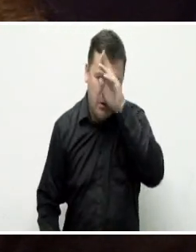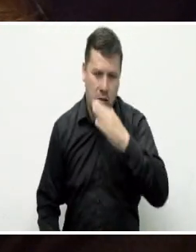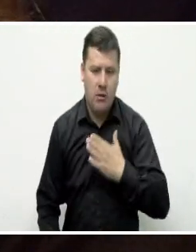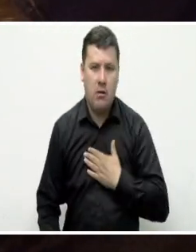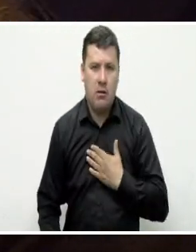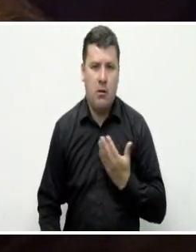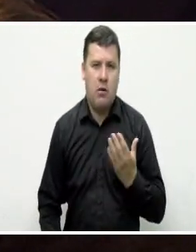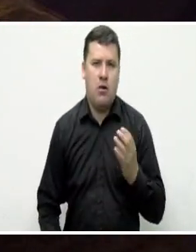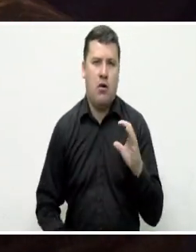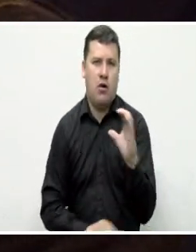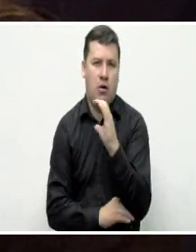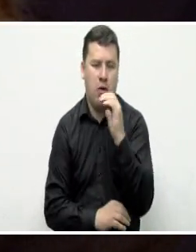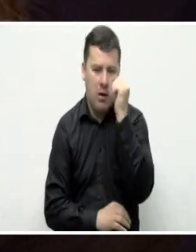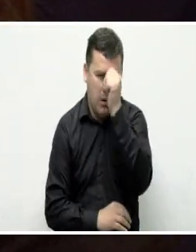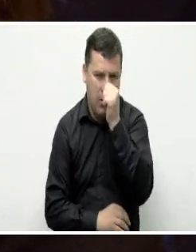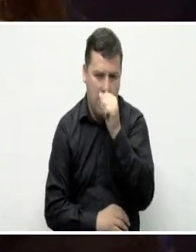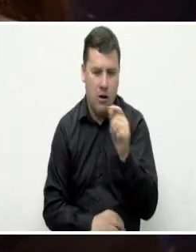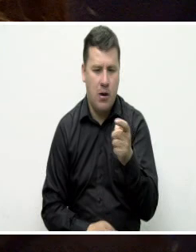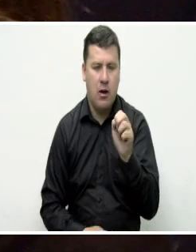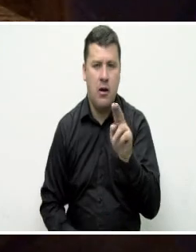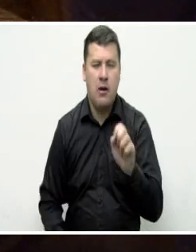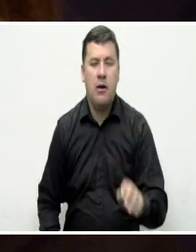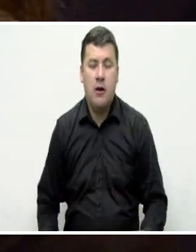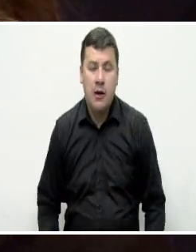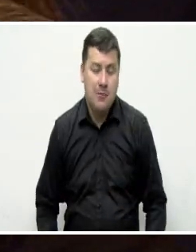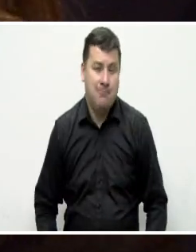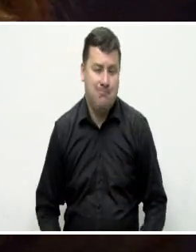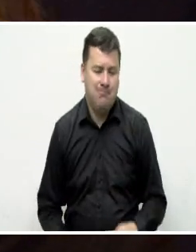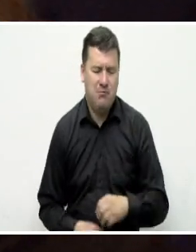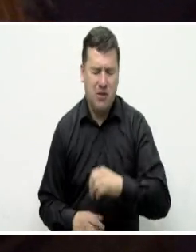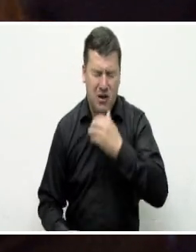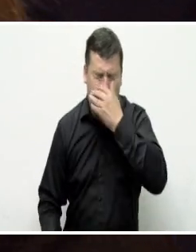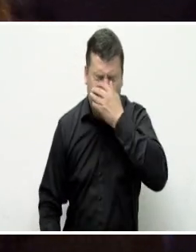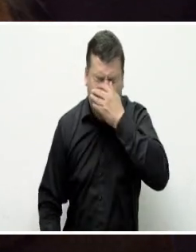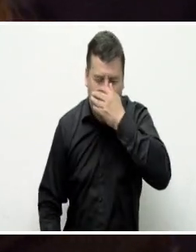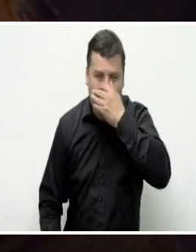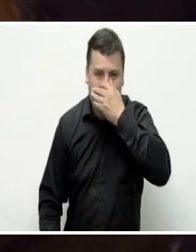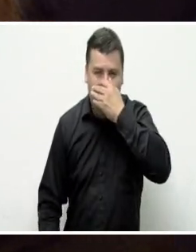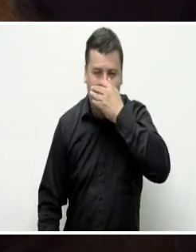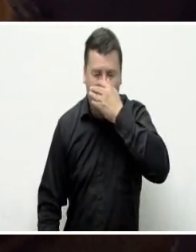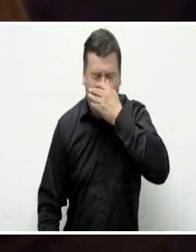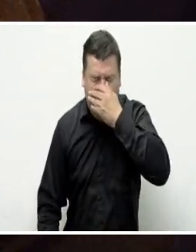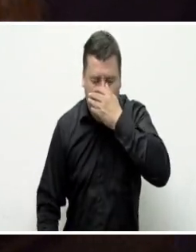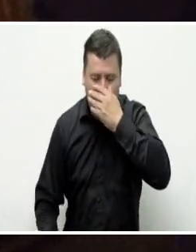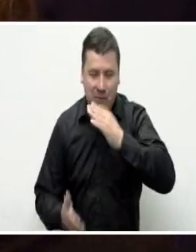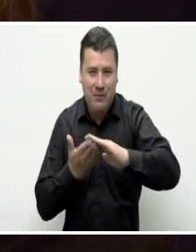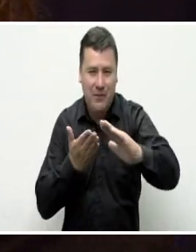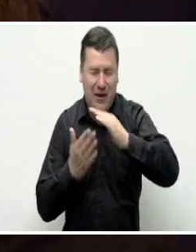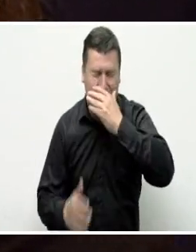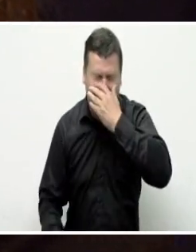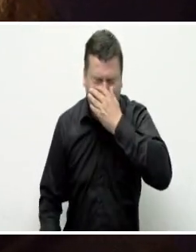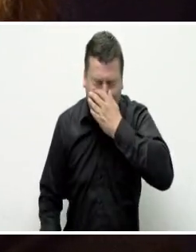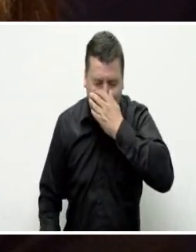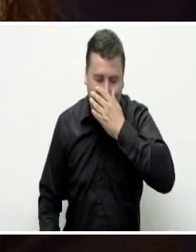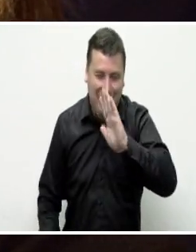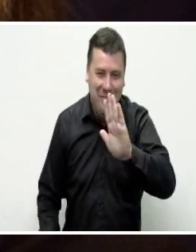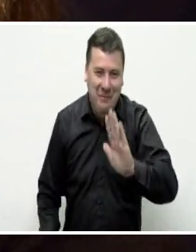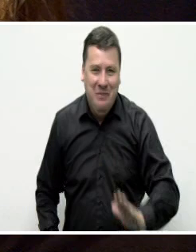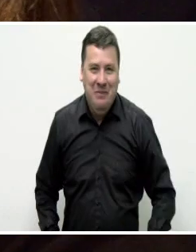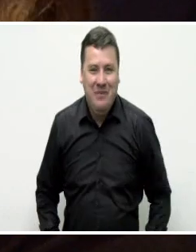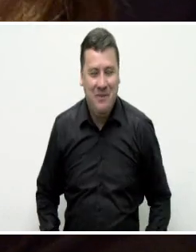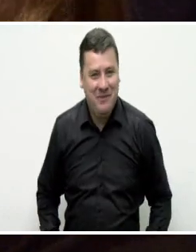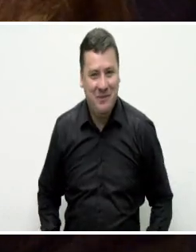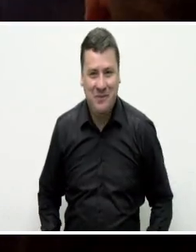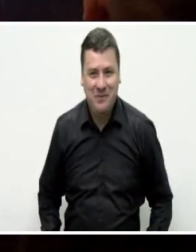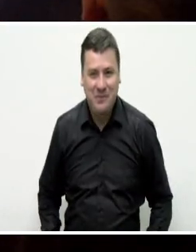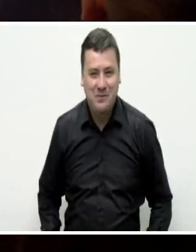nuestro país africano, Ghana. Entonces, ese fue 2018 y esperamos seguir ejecutando mucho en